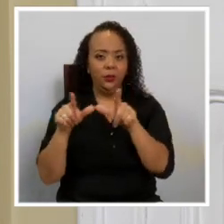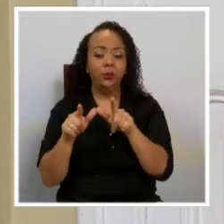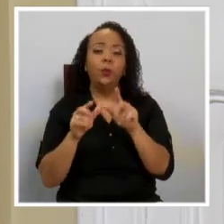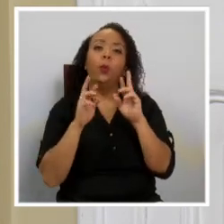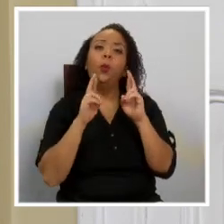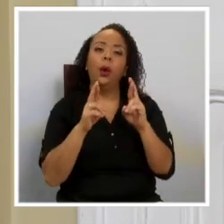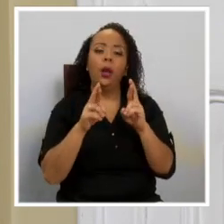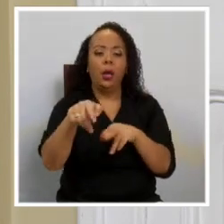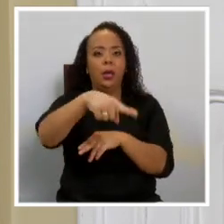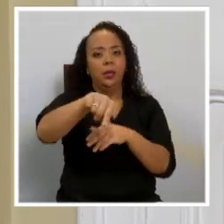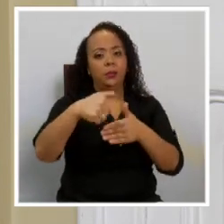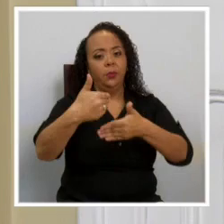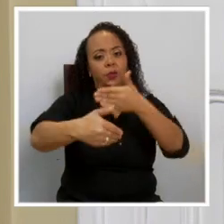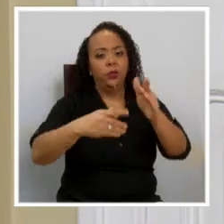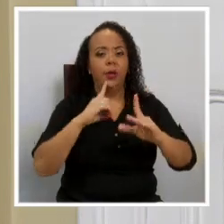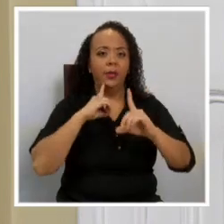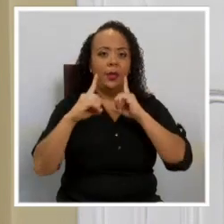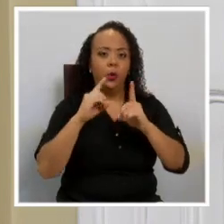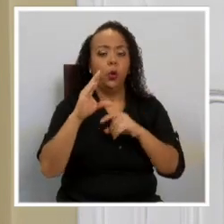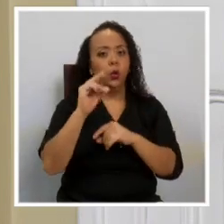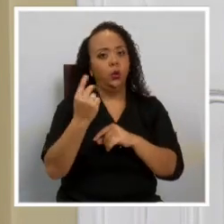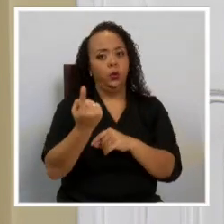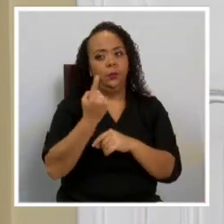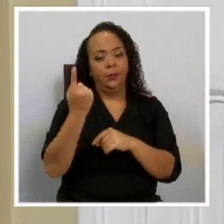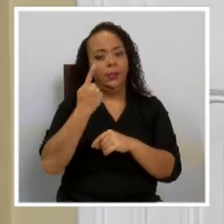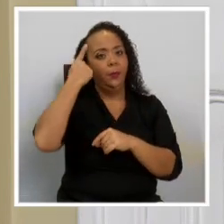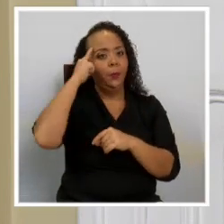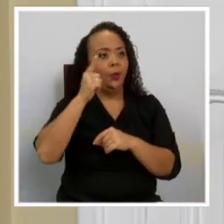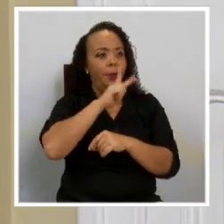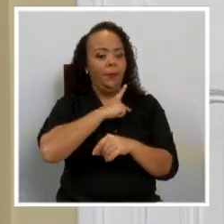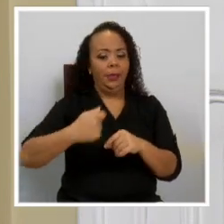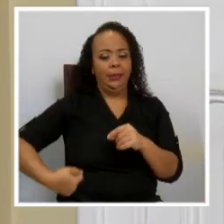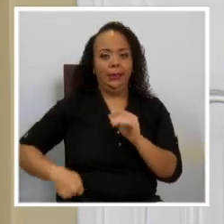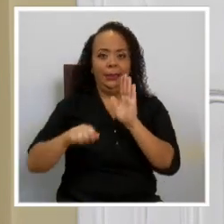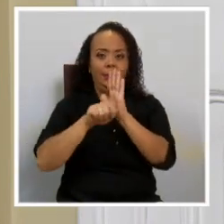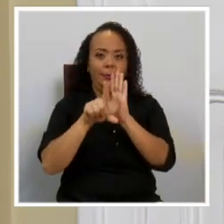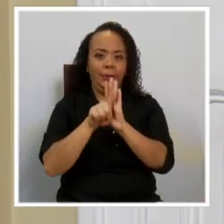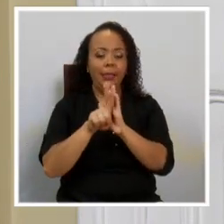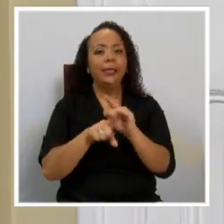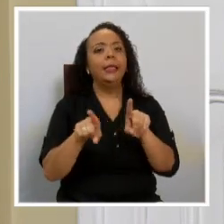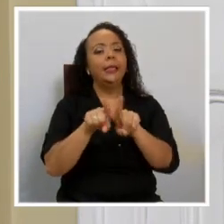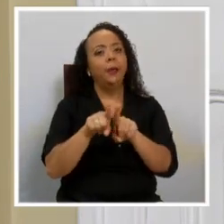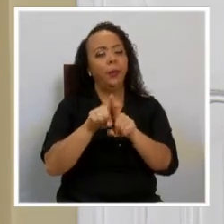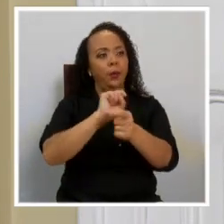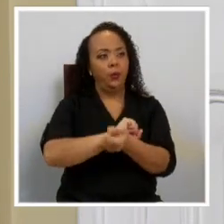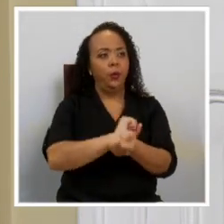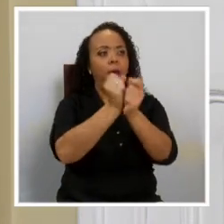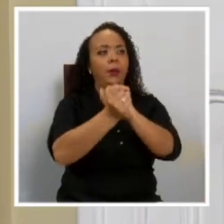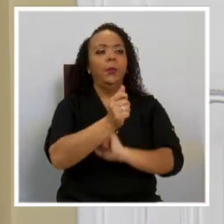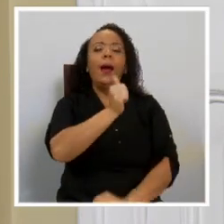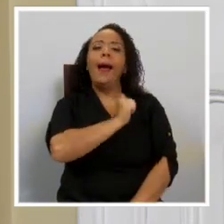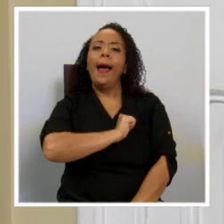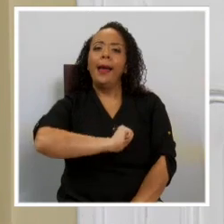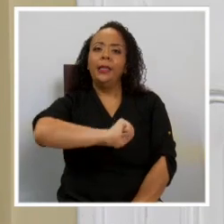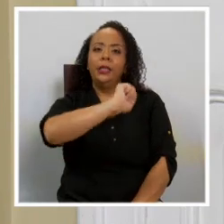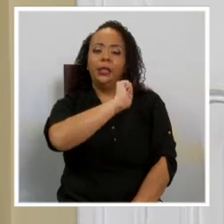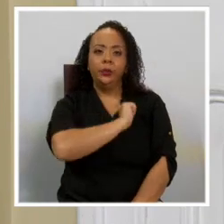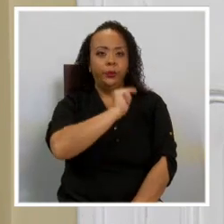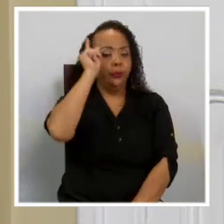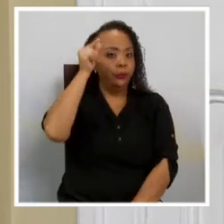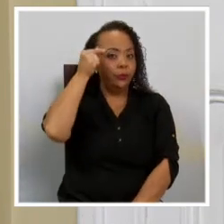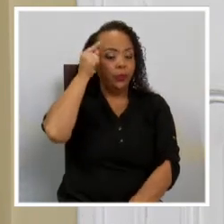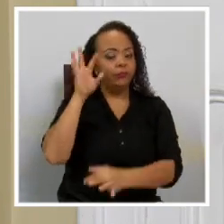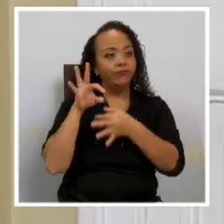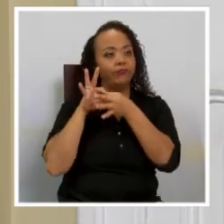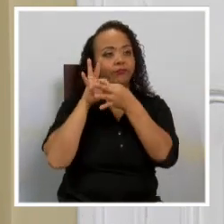Ojalá y ese proceso de diálogo no solo pase por el presidente de la Asamblea Legislativa, sino por un cambio de actitud del Poder Ejecutivo en